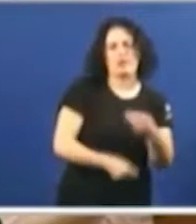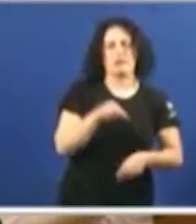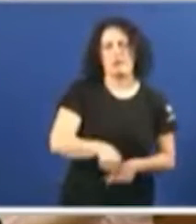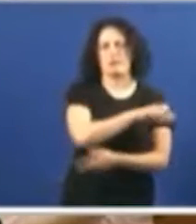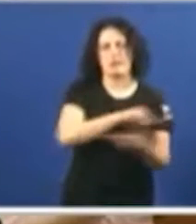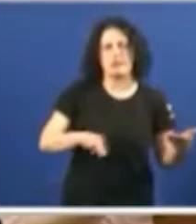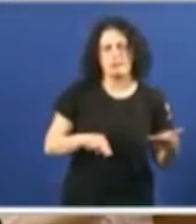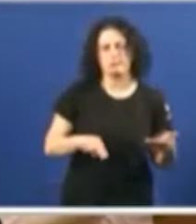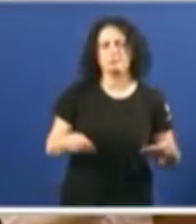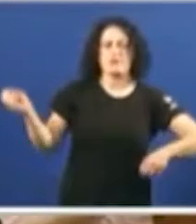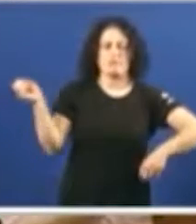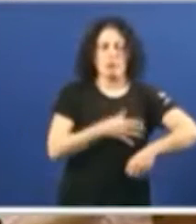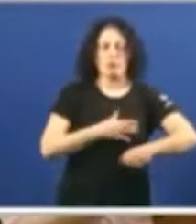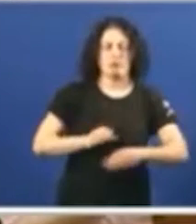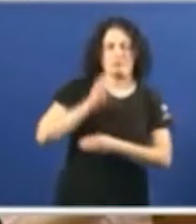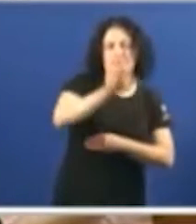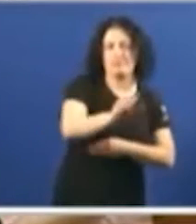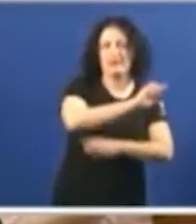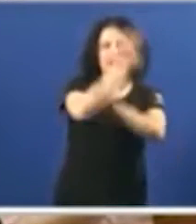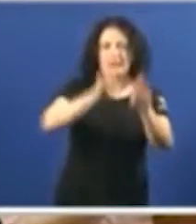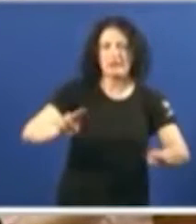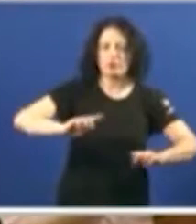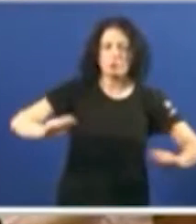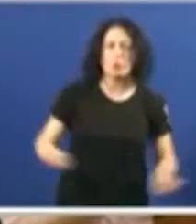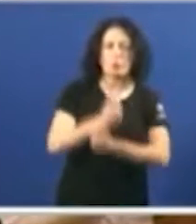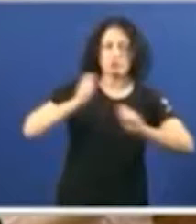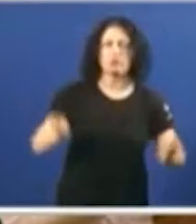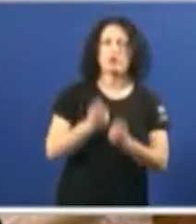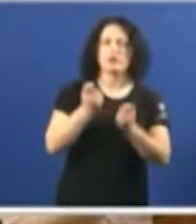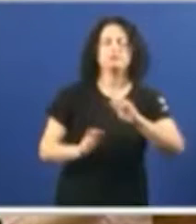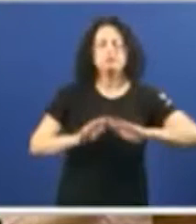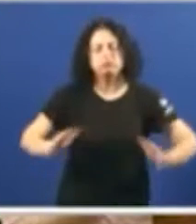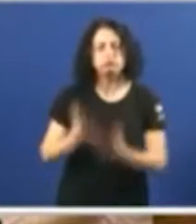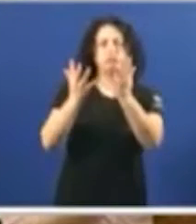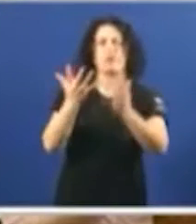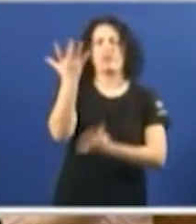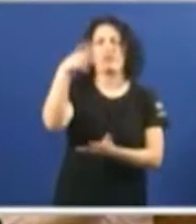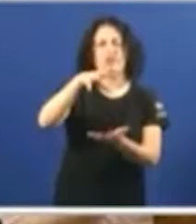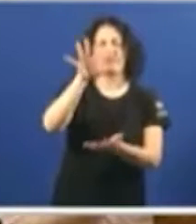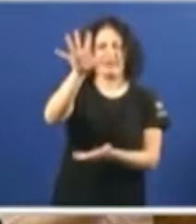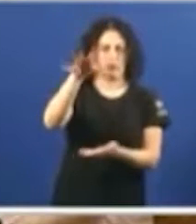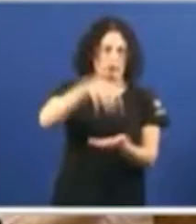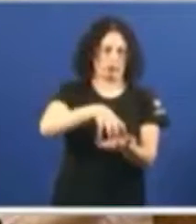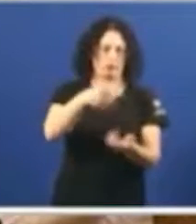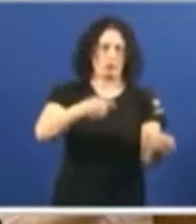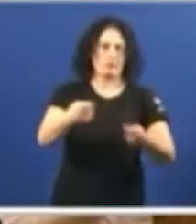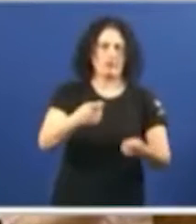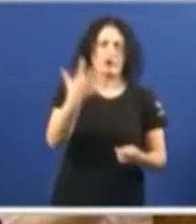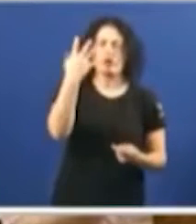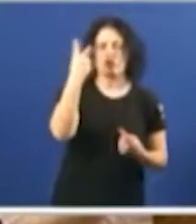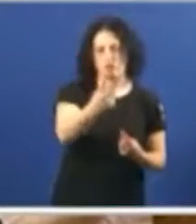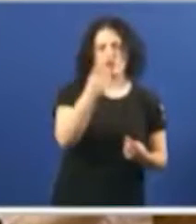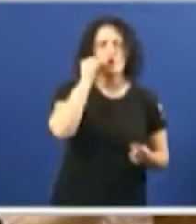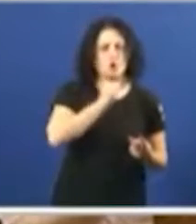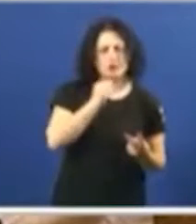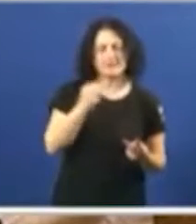investimento internacionais e promotores impulsan 5 novos centros comerciais, todos eles no sur de Galicia, 2 en Ourense